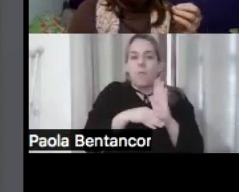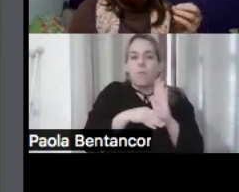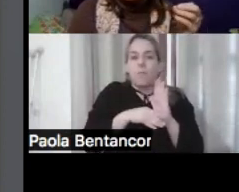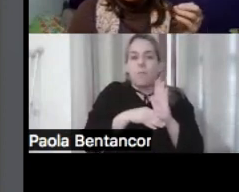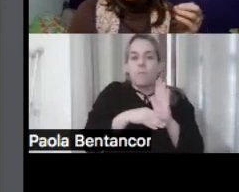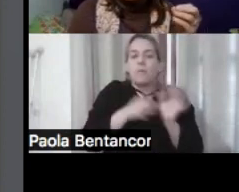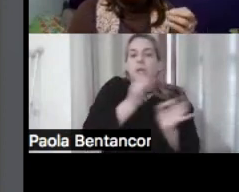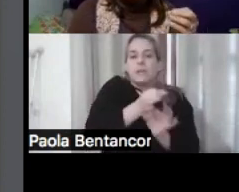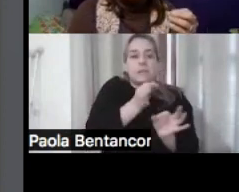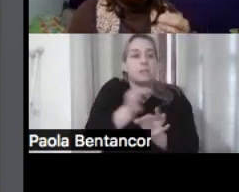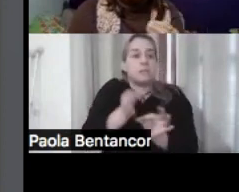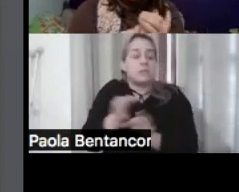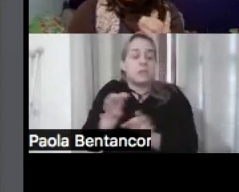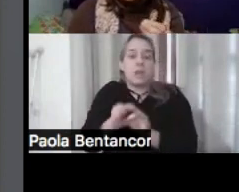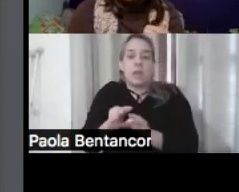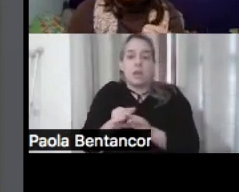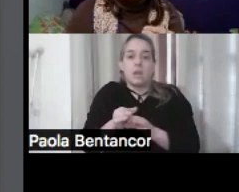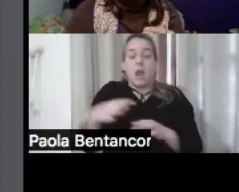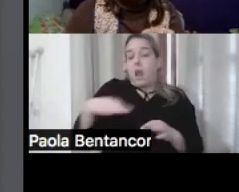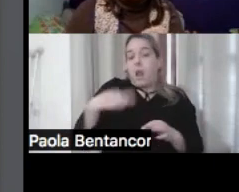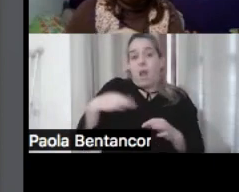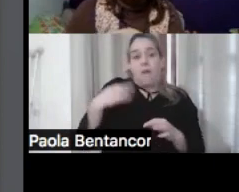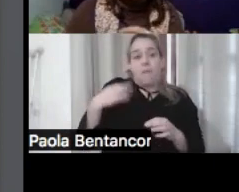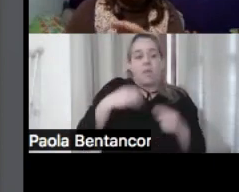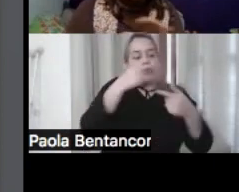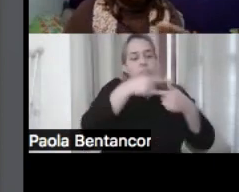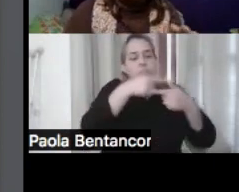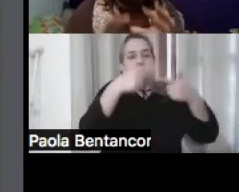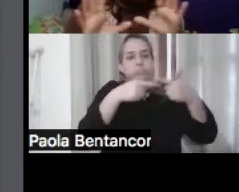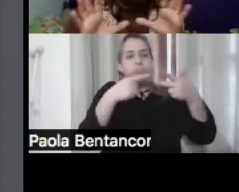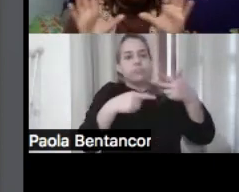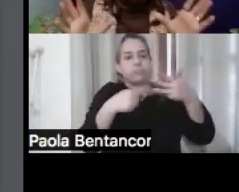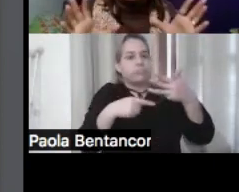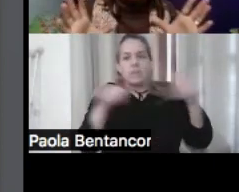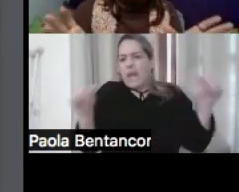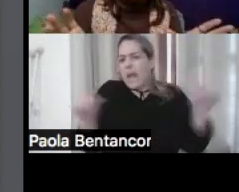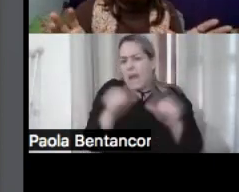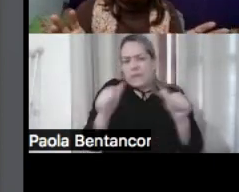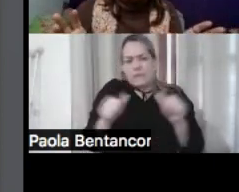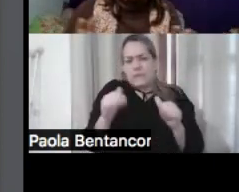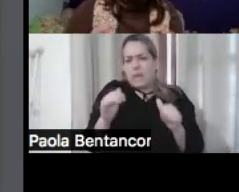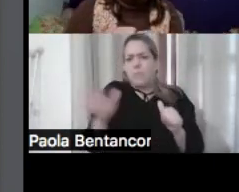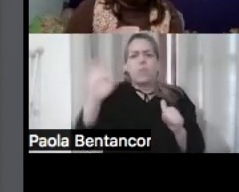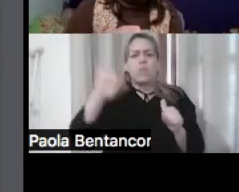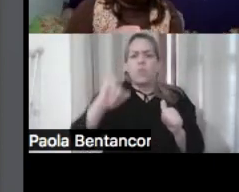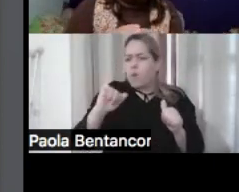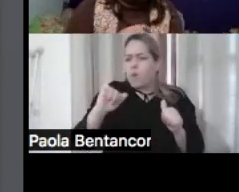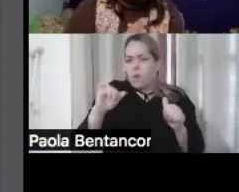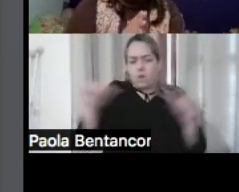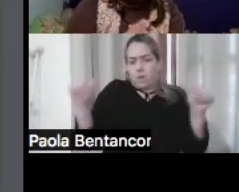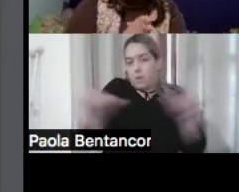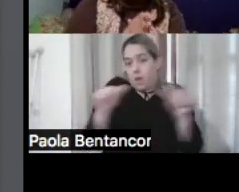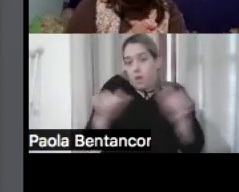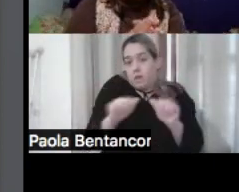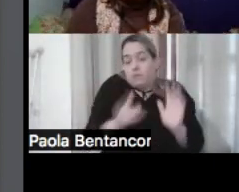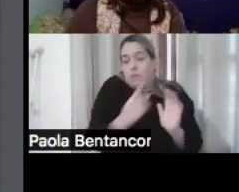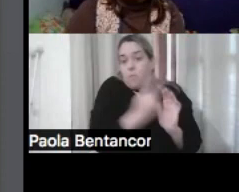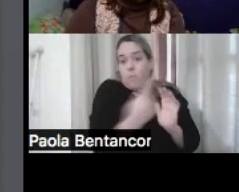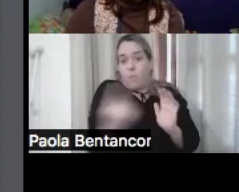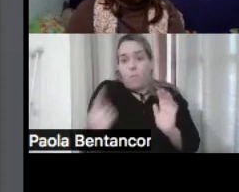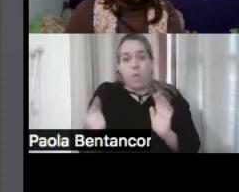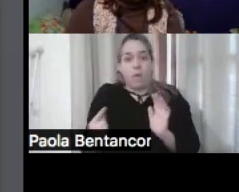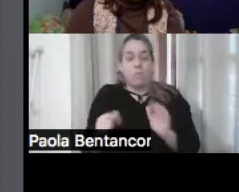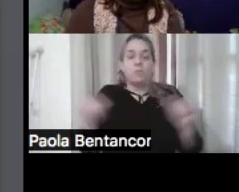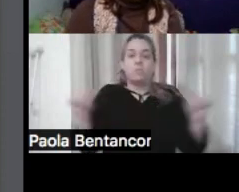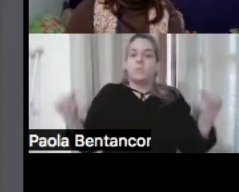en todas las áreas de la ocupación humana. ¿Y qué es la ocupación humana? Todo lo que hacemos todos los días de nuestra vida. Son actividades que